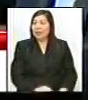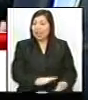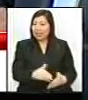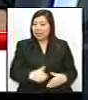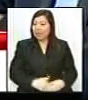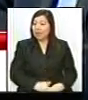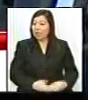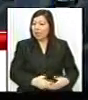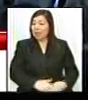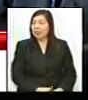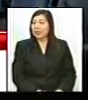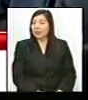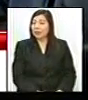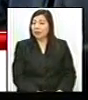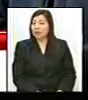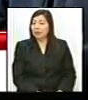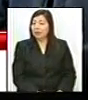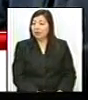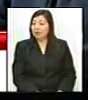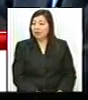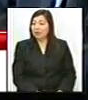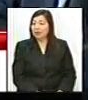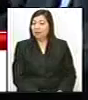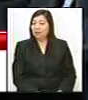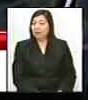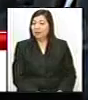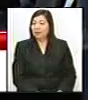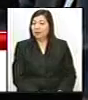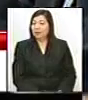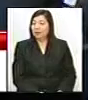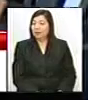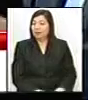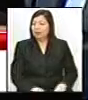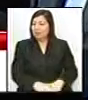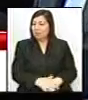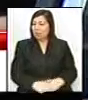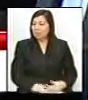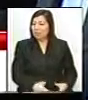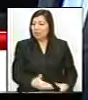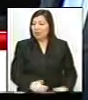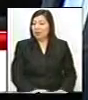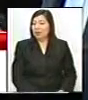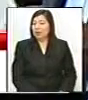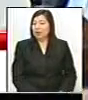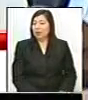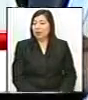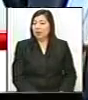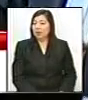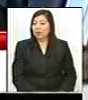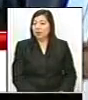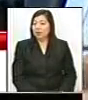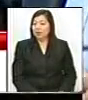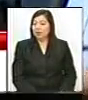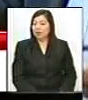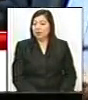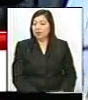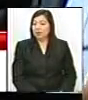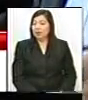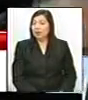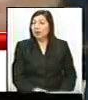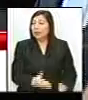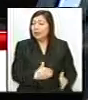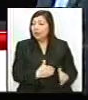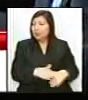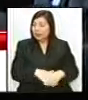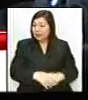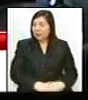pensar que se tiene que hacer en parques industriales afuera, que también puede ser paralelamente y bienvenido sea. Entonces, por eso, presidente, quería, por su